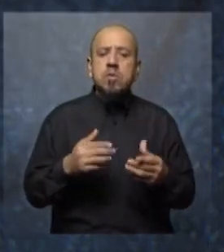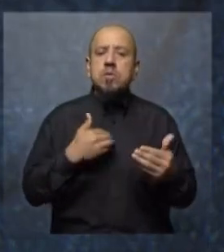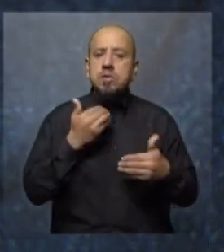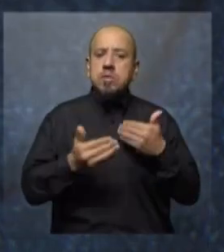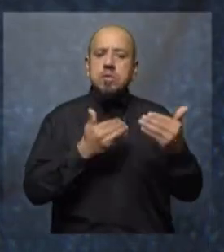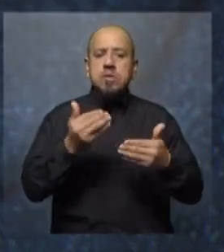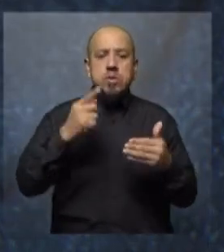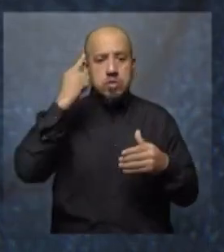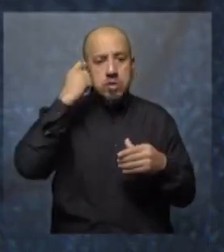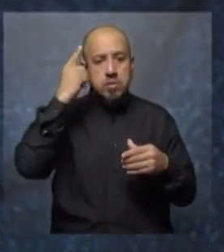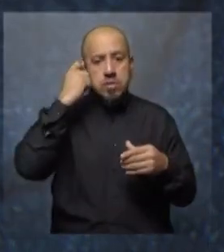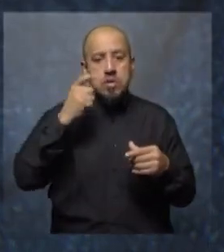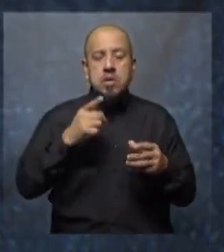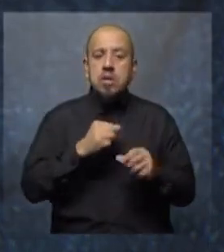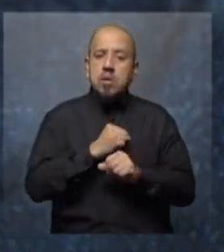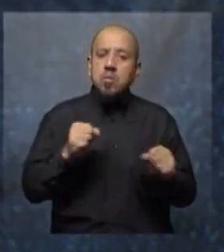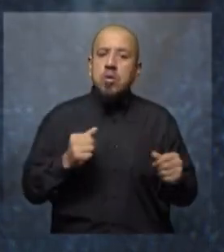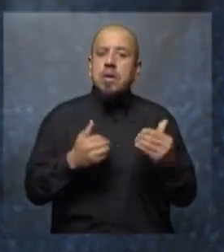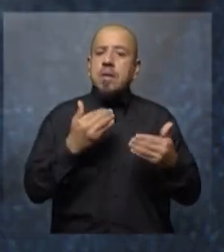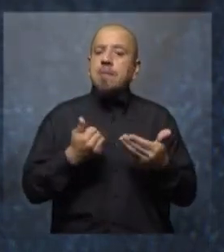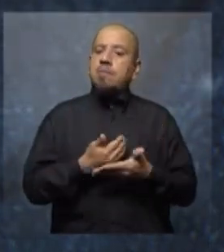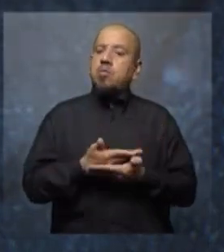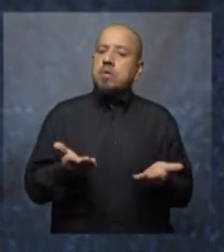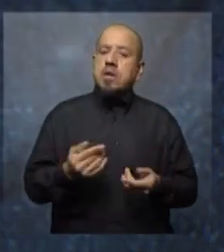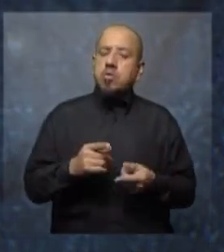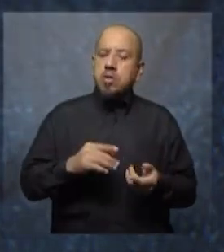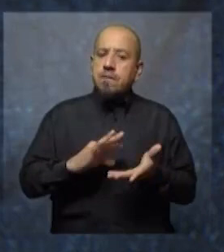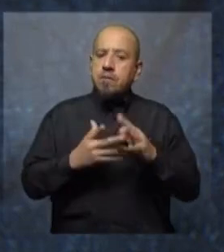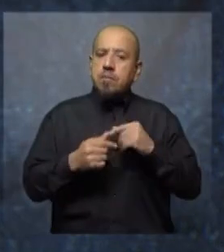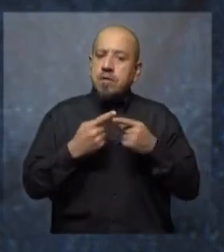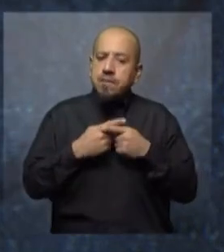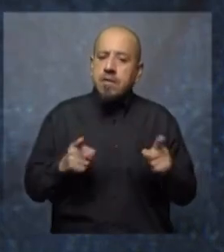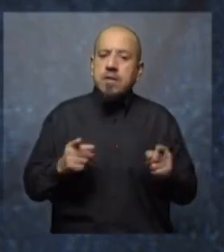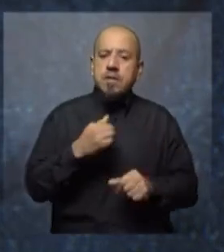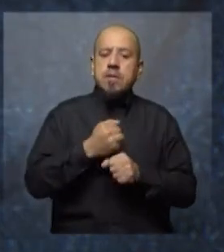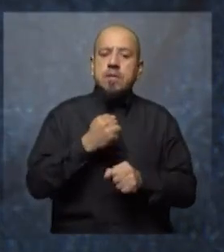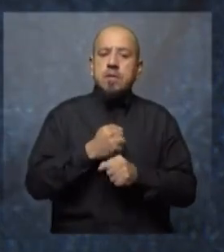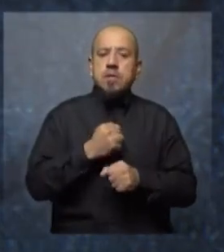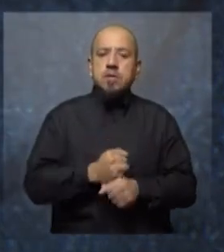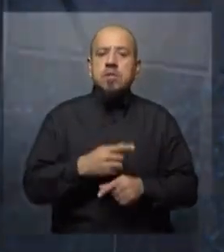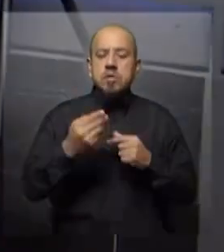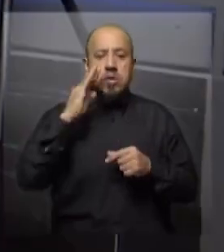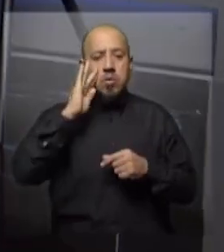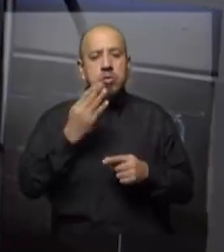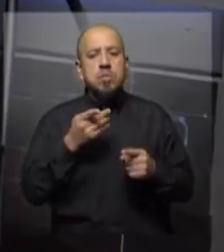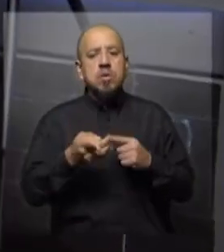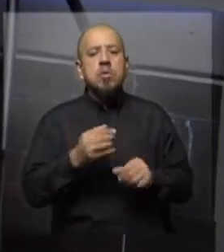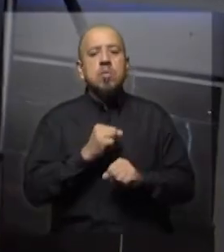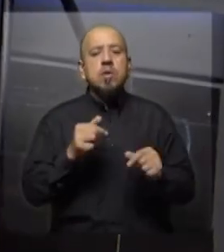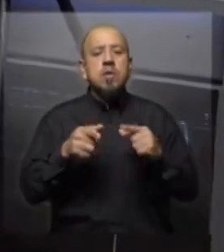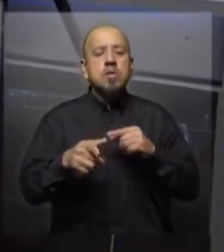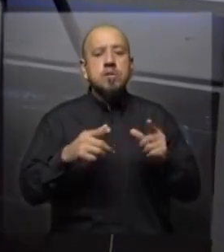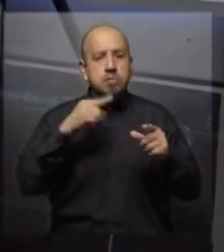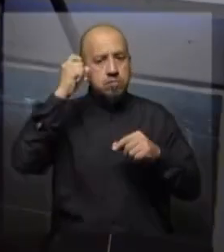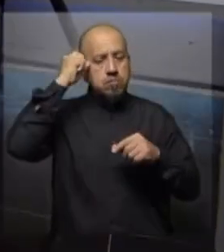experiencias que puedan Mostrar otras formas de trabajar de apertura de reconocimiento no de